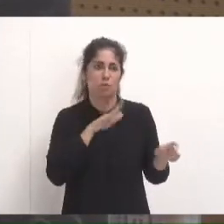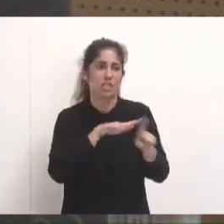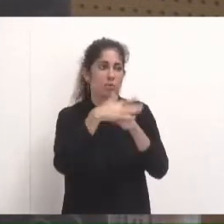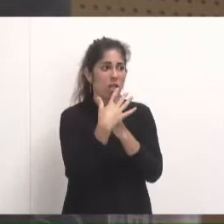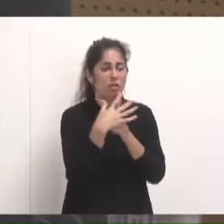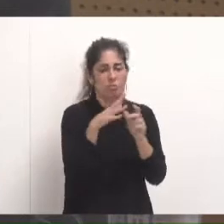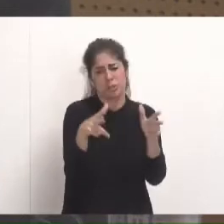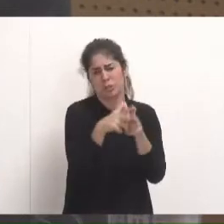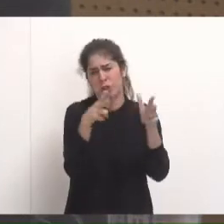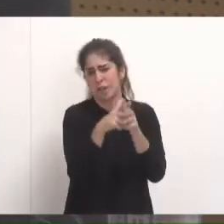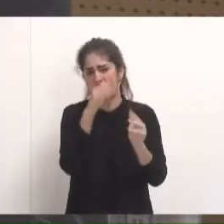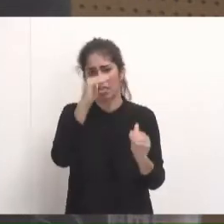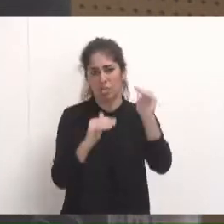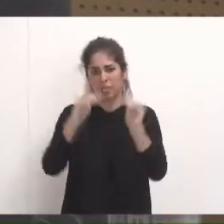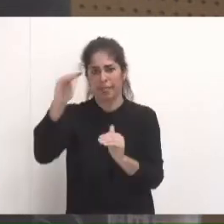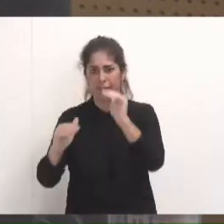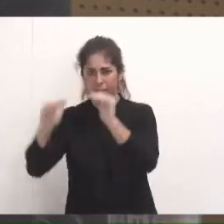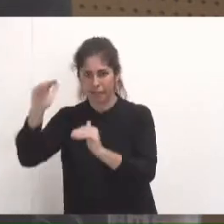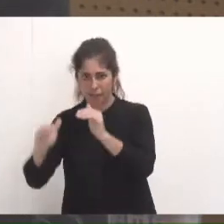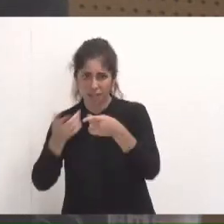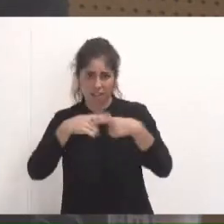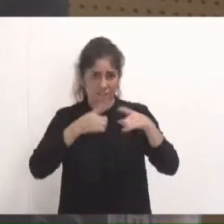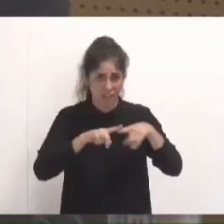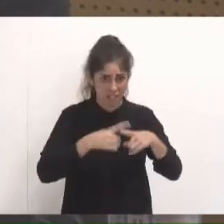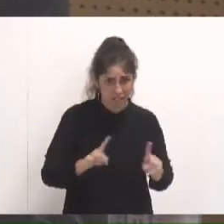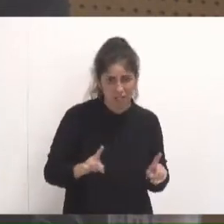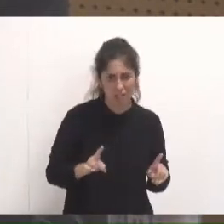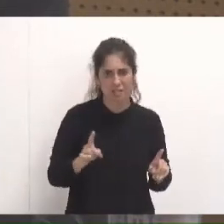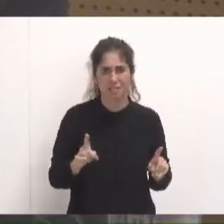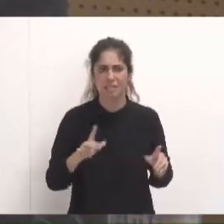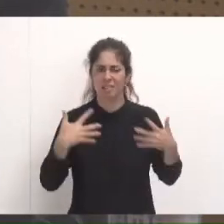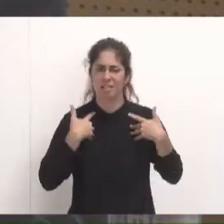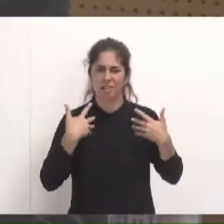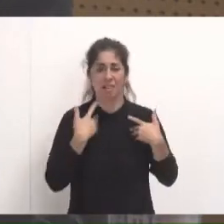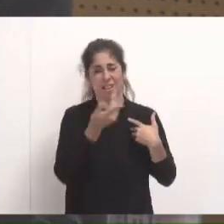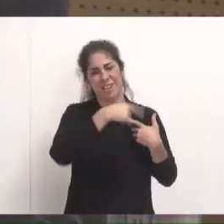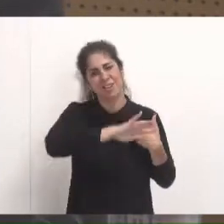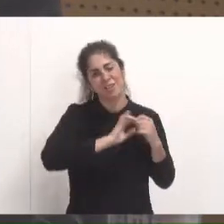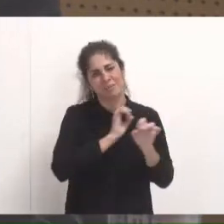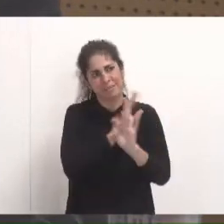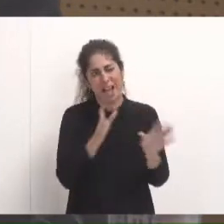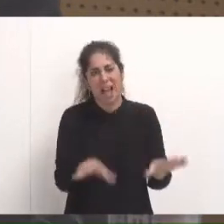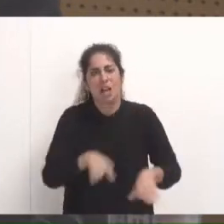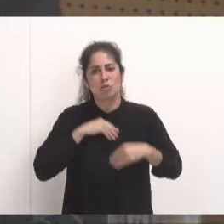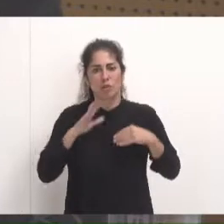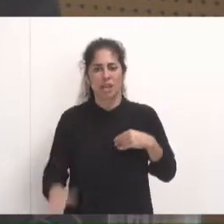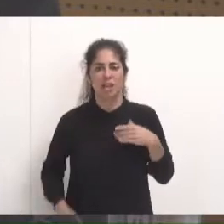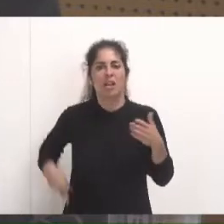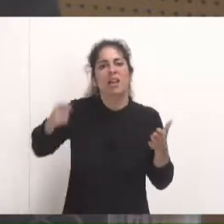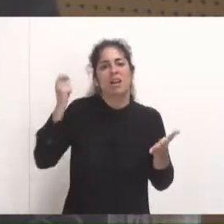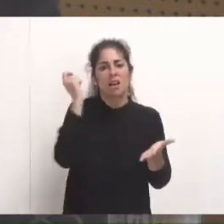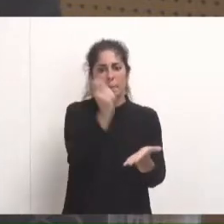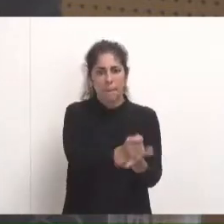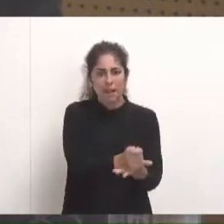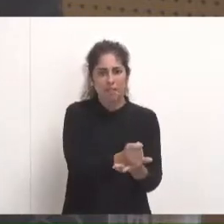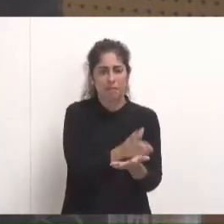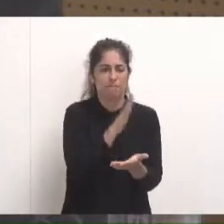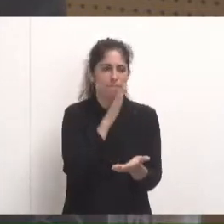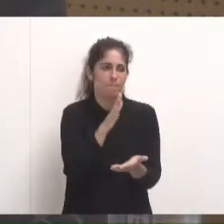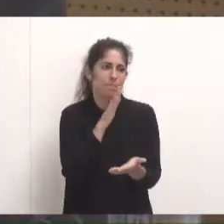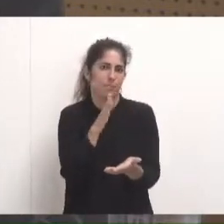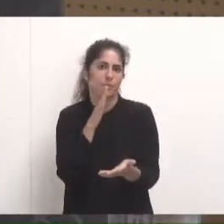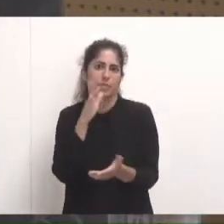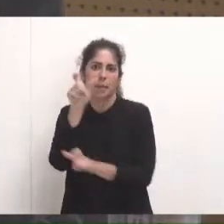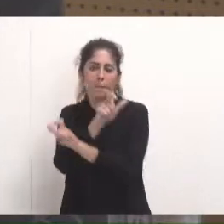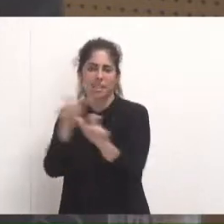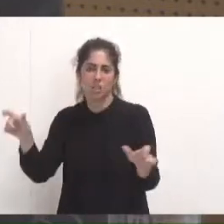pero evidentemente no están en la misma disposición de pagar los costes, ¿no? Pues quienes tienen unos ingresos altos que,